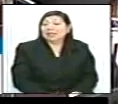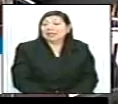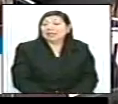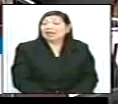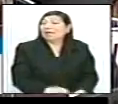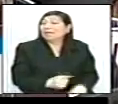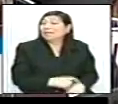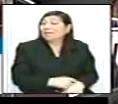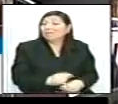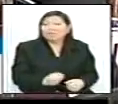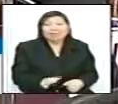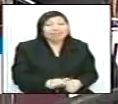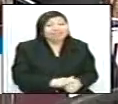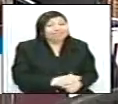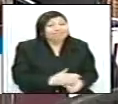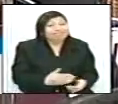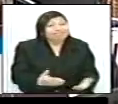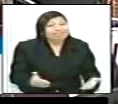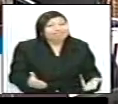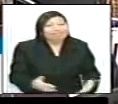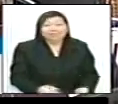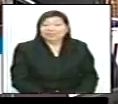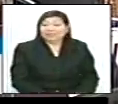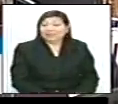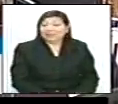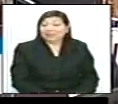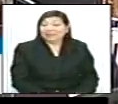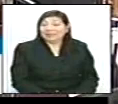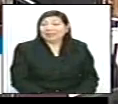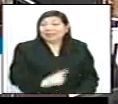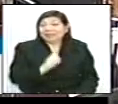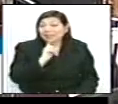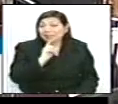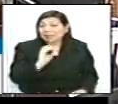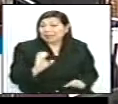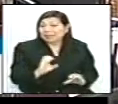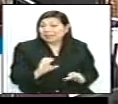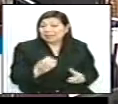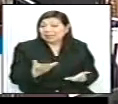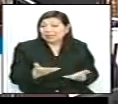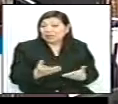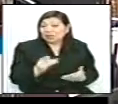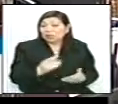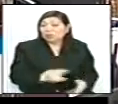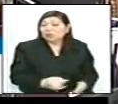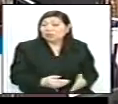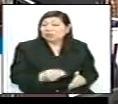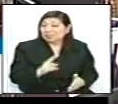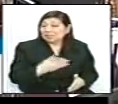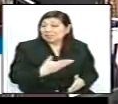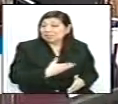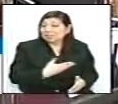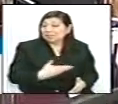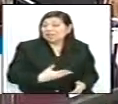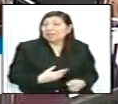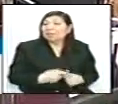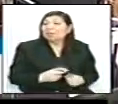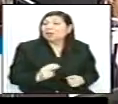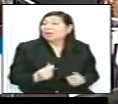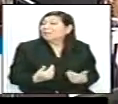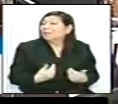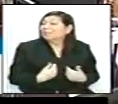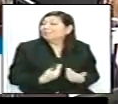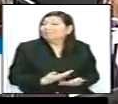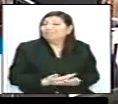los tiempos no sobran. Entonces, estamos haciendo uso del plazo que ha sugerido el Ejecutivo, pero no